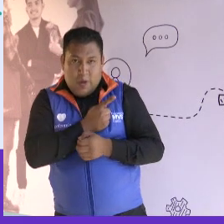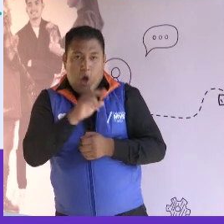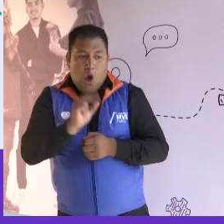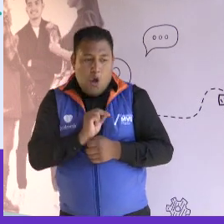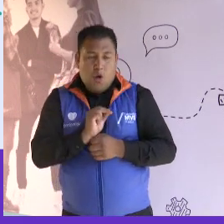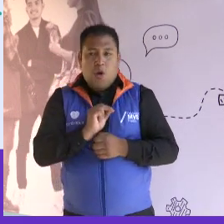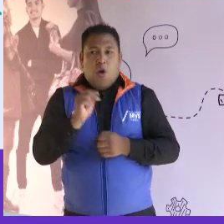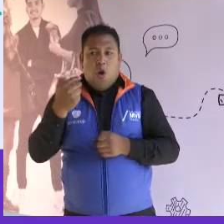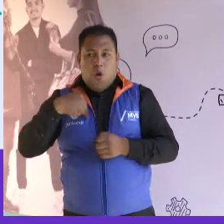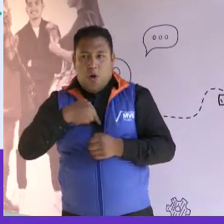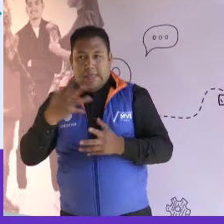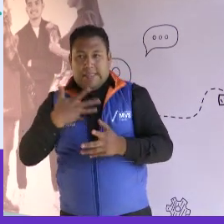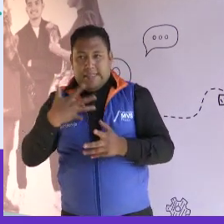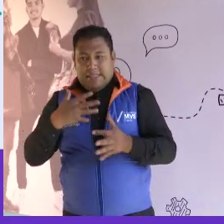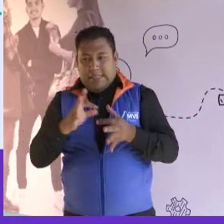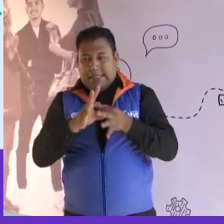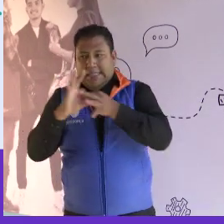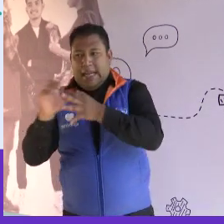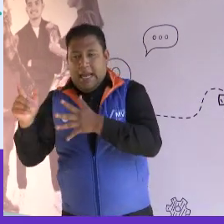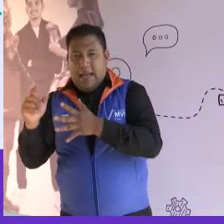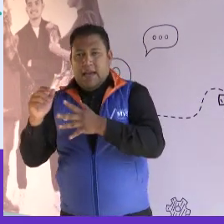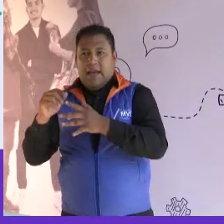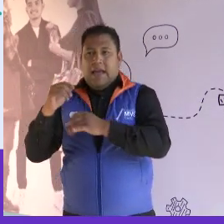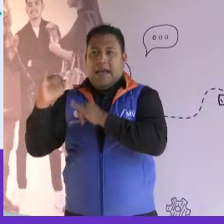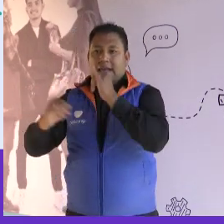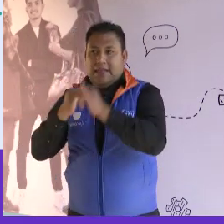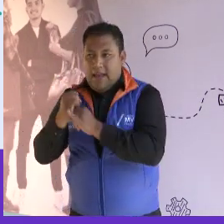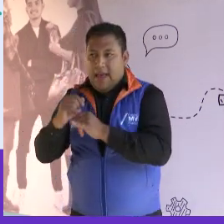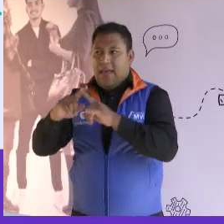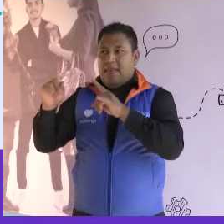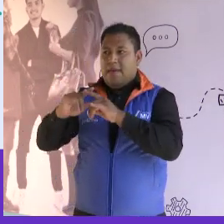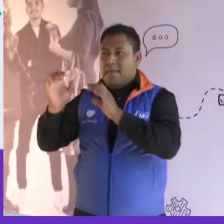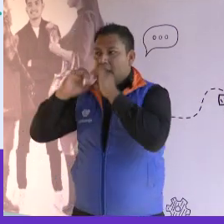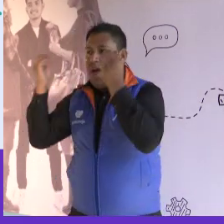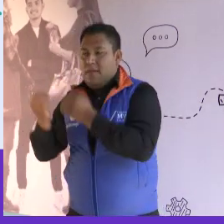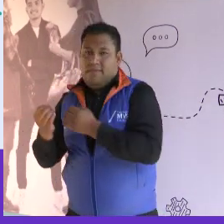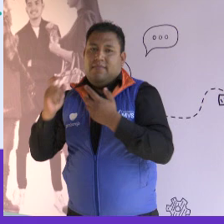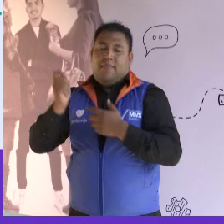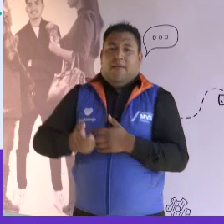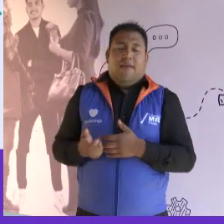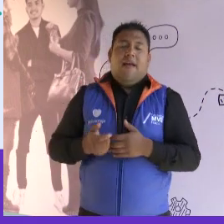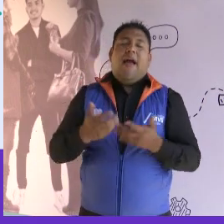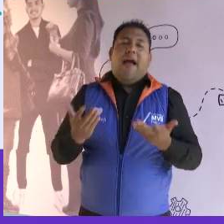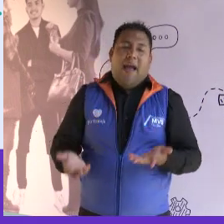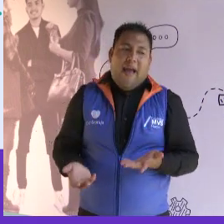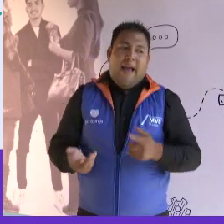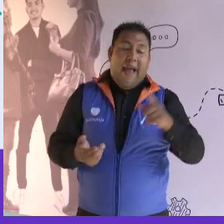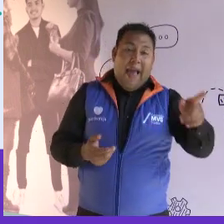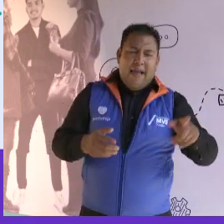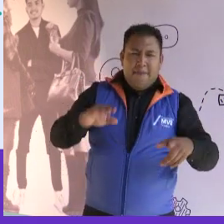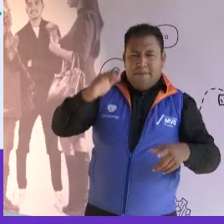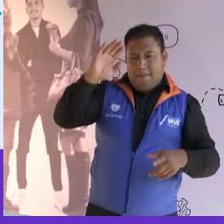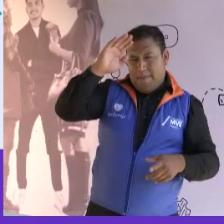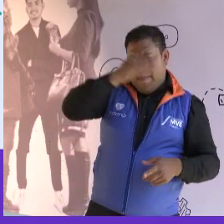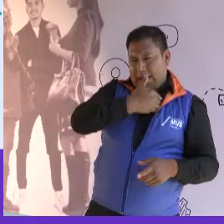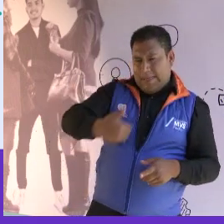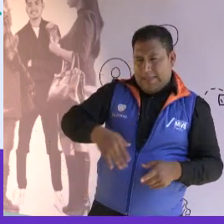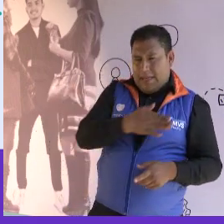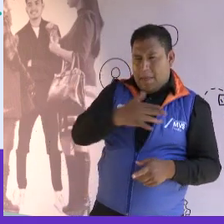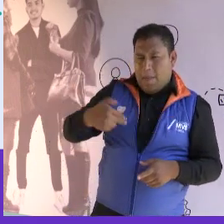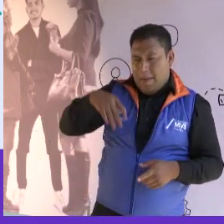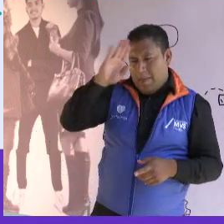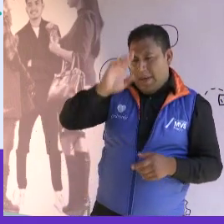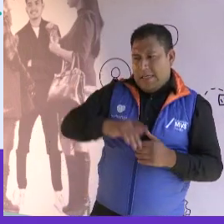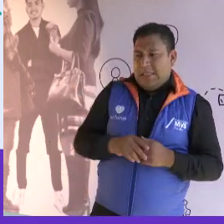ellos, como que se pueden levantar un poquito más el ego, porque eso es real, o sea, hay un ego dentro de los gobiernos municipales, de decir,